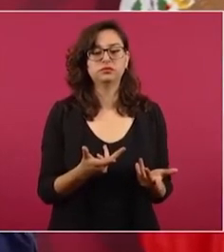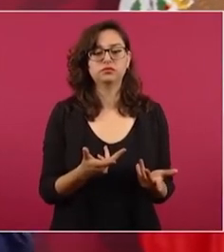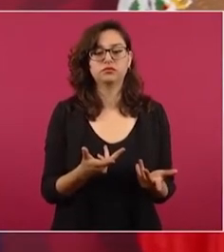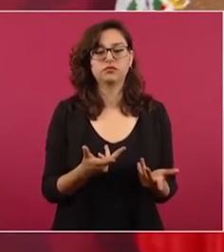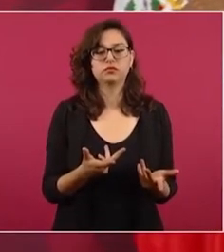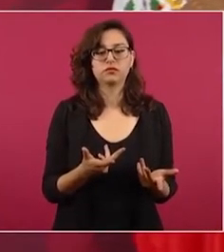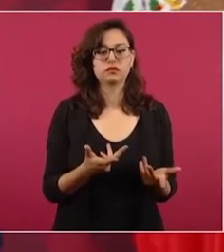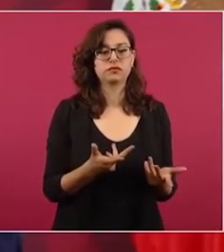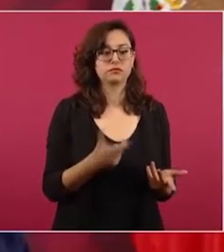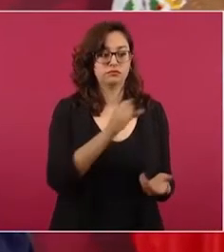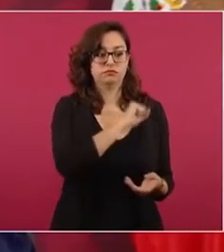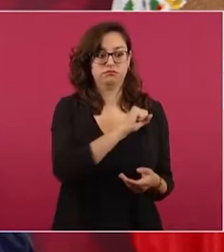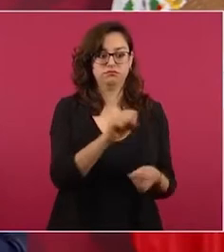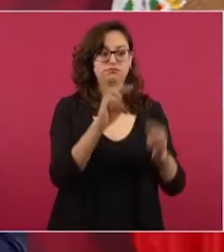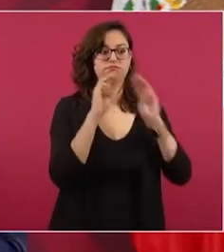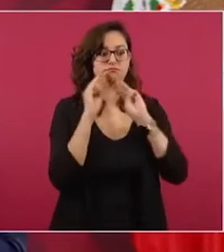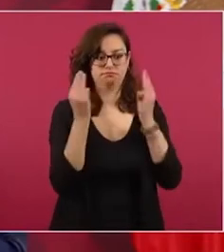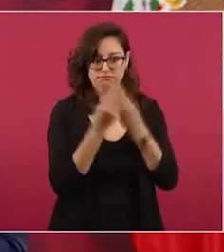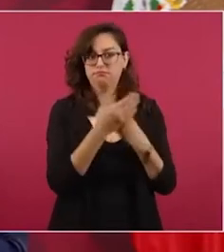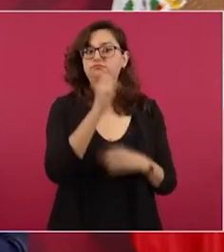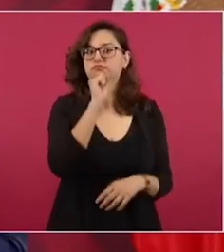con la delincuencia